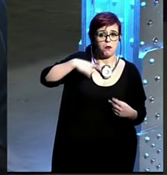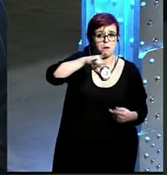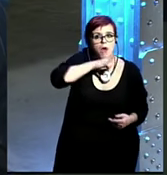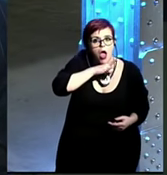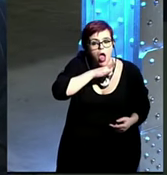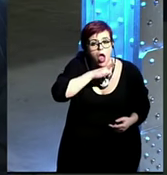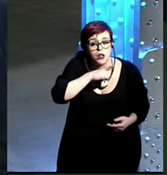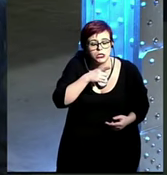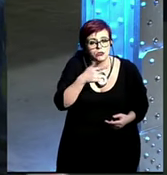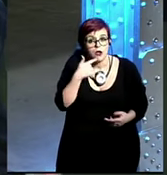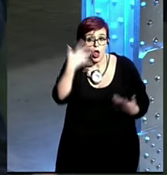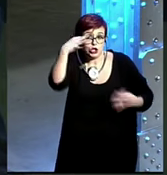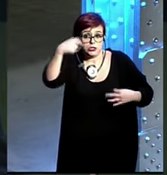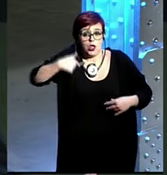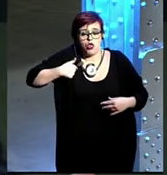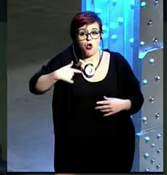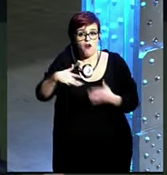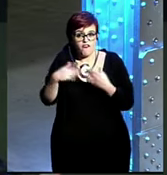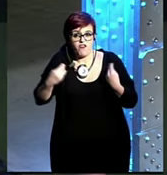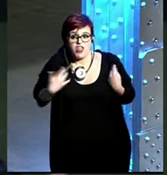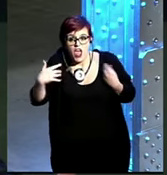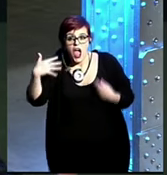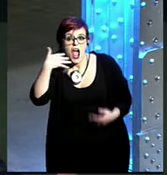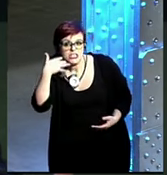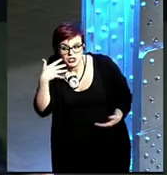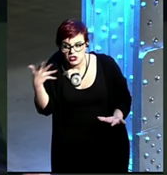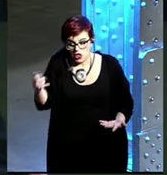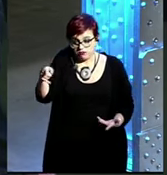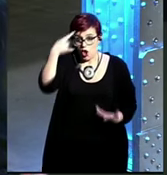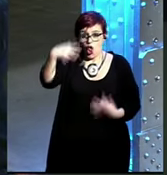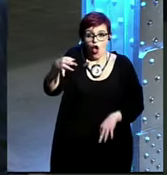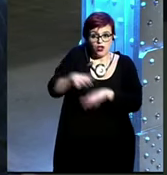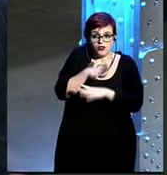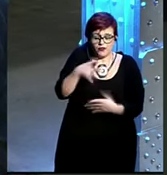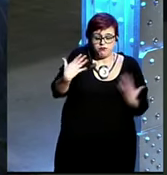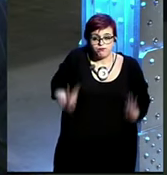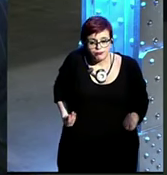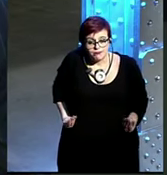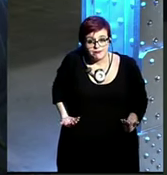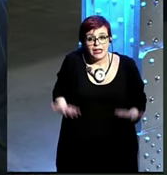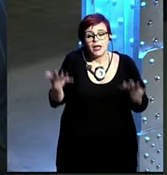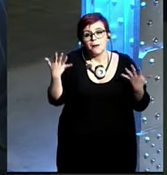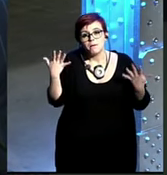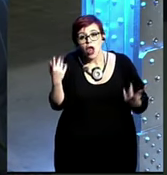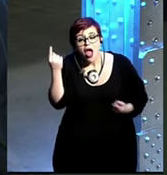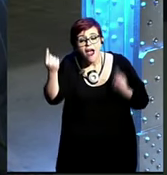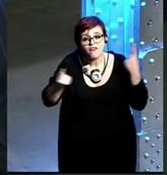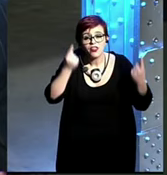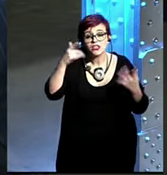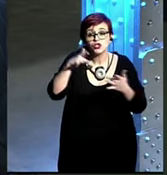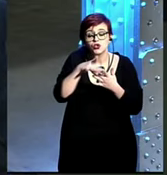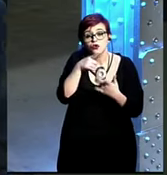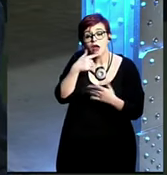pues claro, tiene sentido, tengo una vida que es un asco, pero en la realidad, a menudo, no estás deprimido por